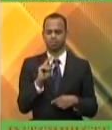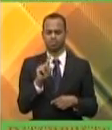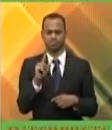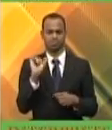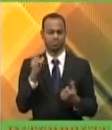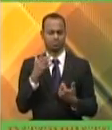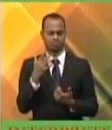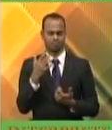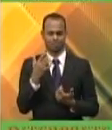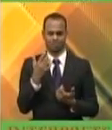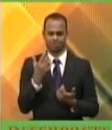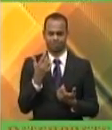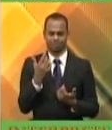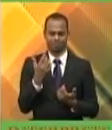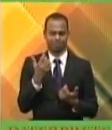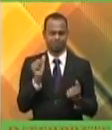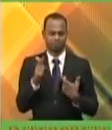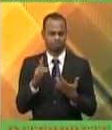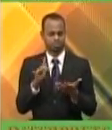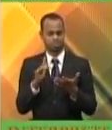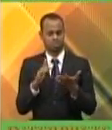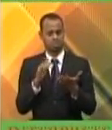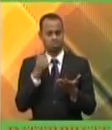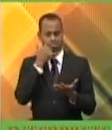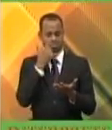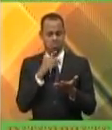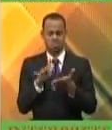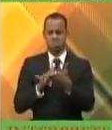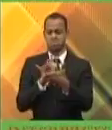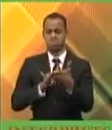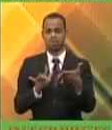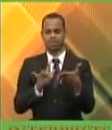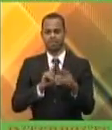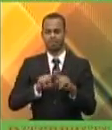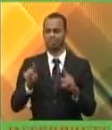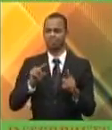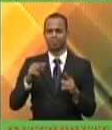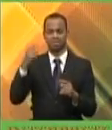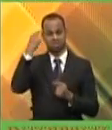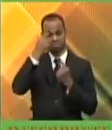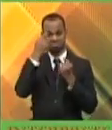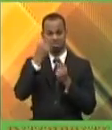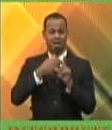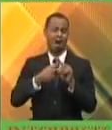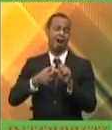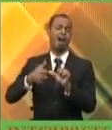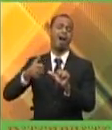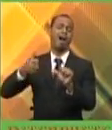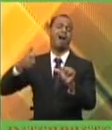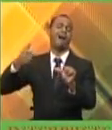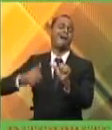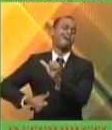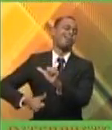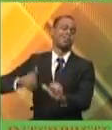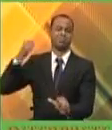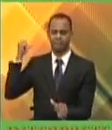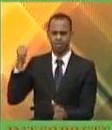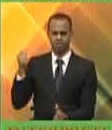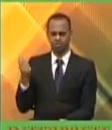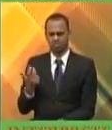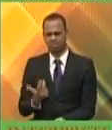smartphone pero no podemos pero estamos en el siglo 18 19 para atrás